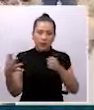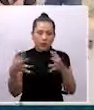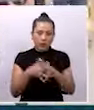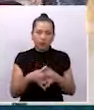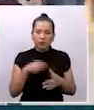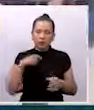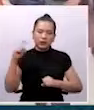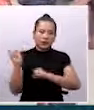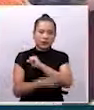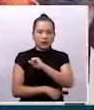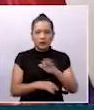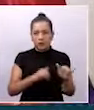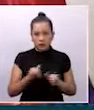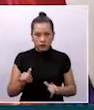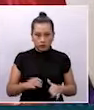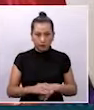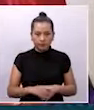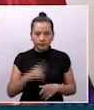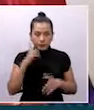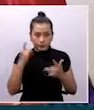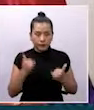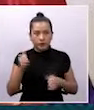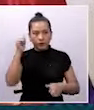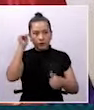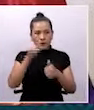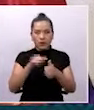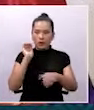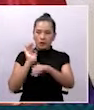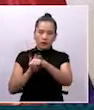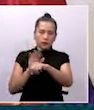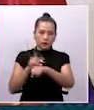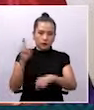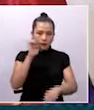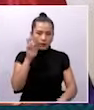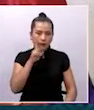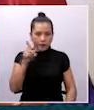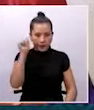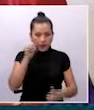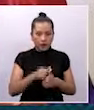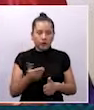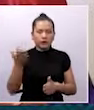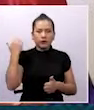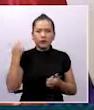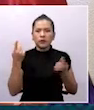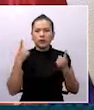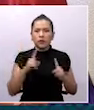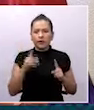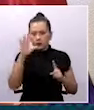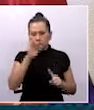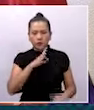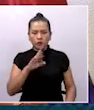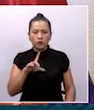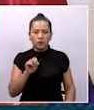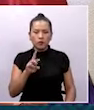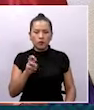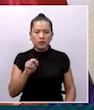promovían estas medidas. Y yo quiero recordarle a Evo Morales, cuando el ex ejecutivo Florencio